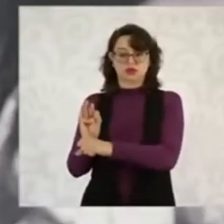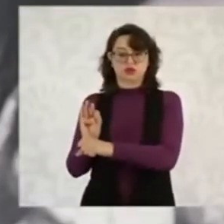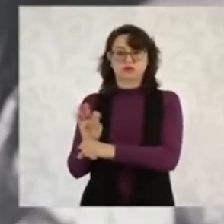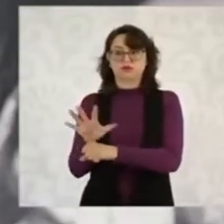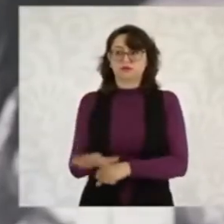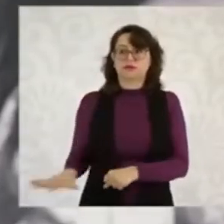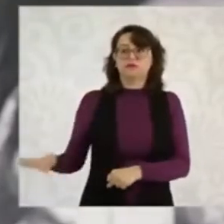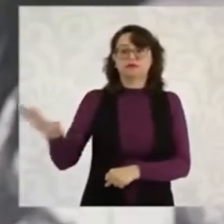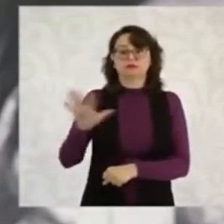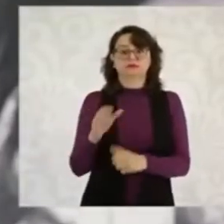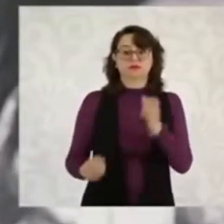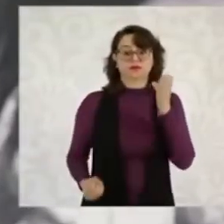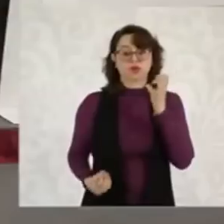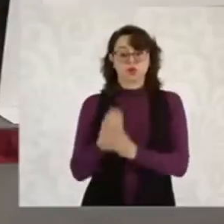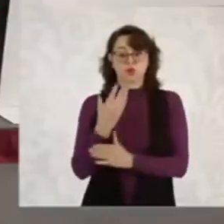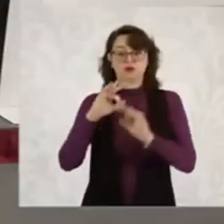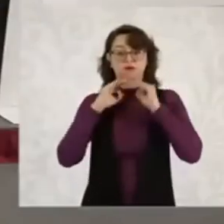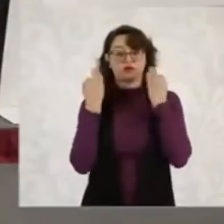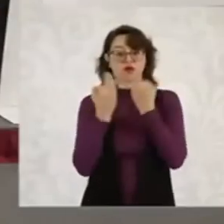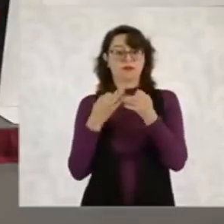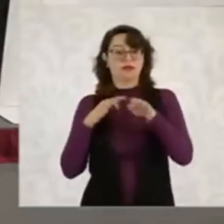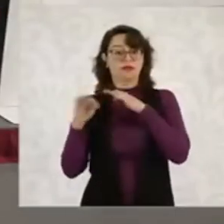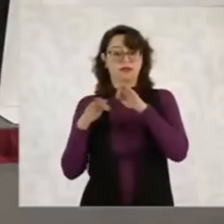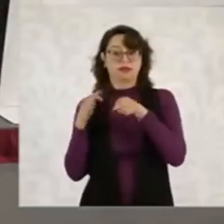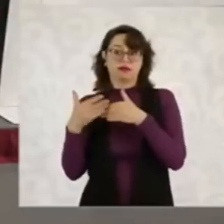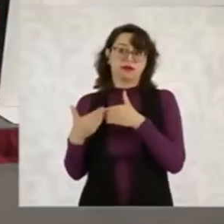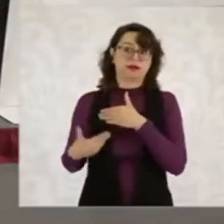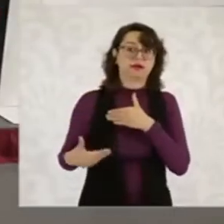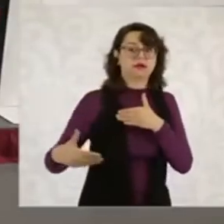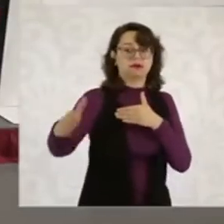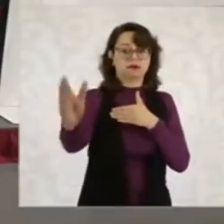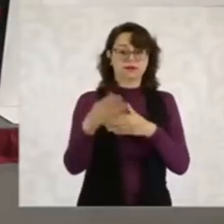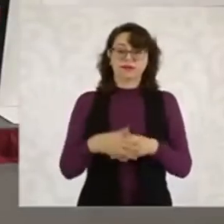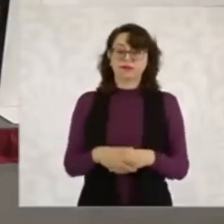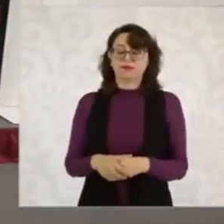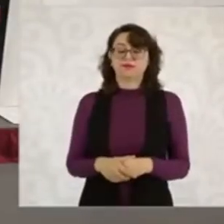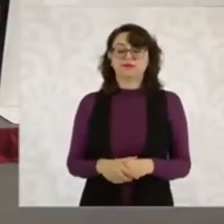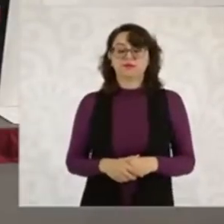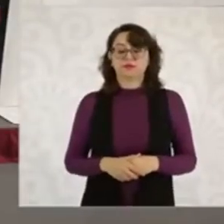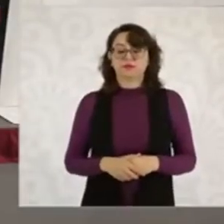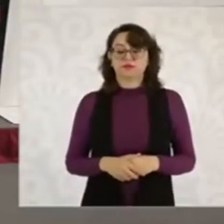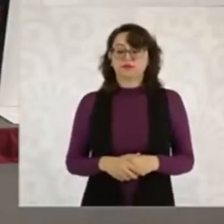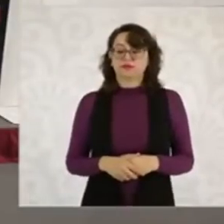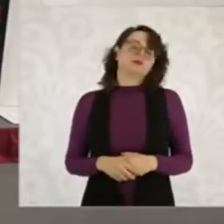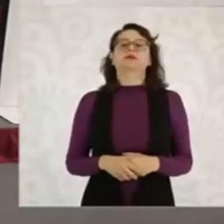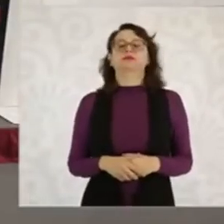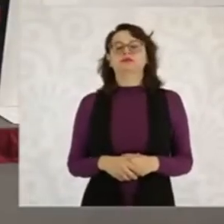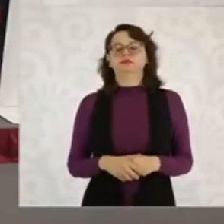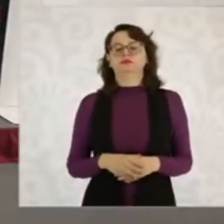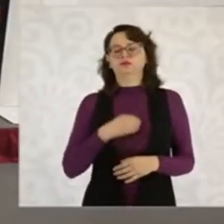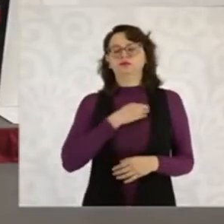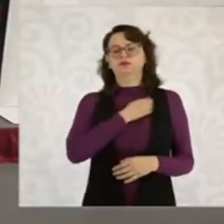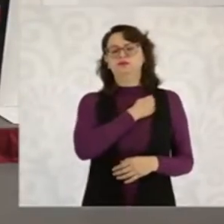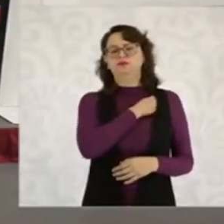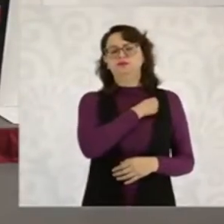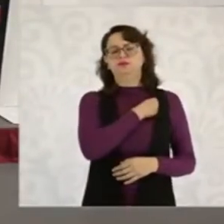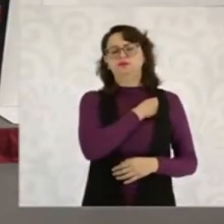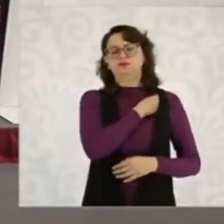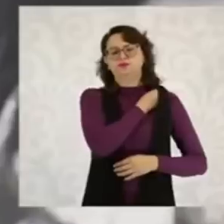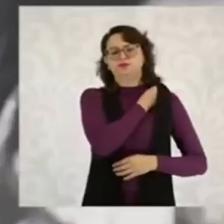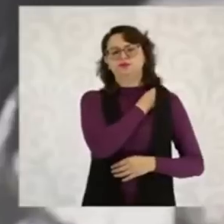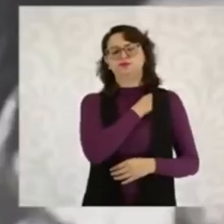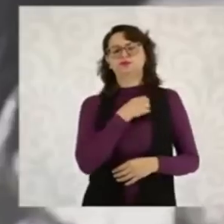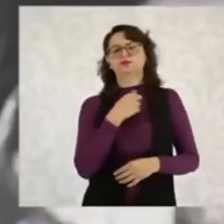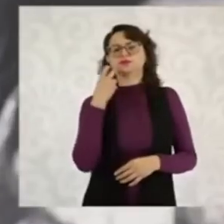en el nuevo mundo del trabajo. Y pues destacar que, inspirada esta medida en el humanismo